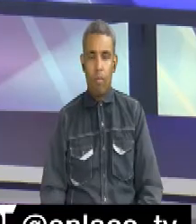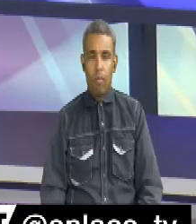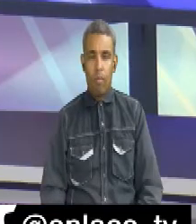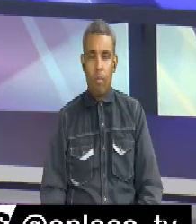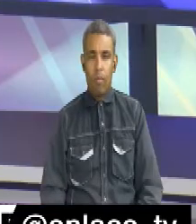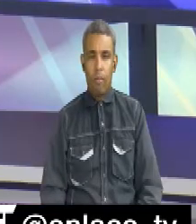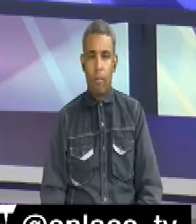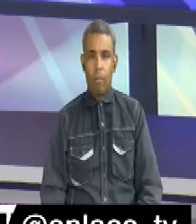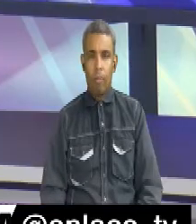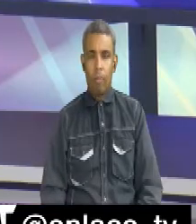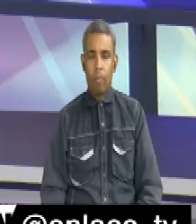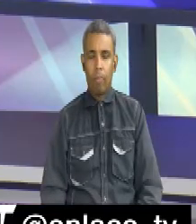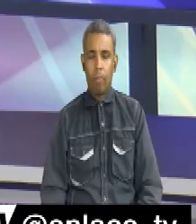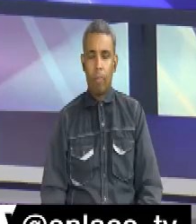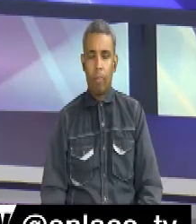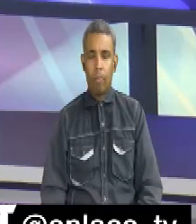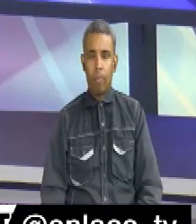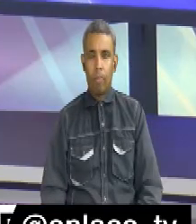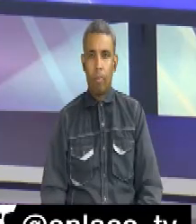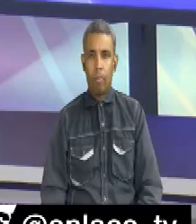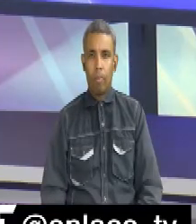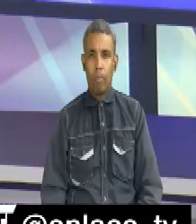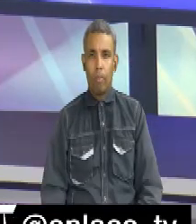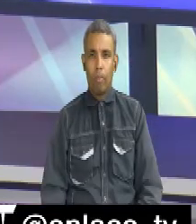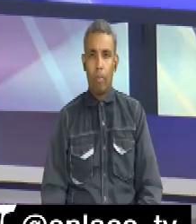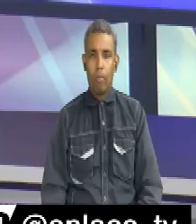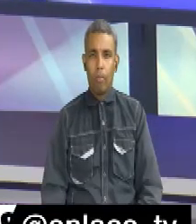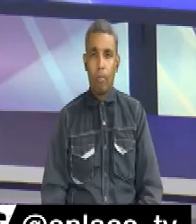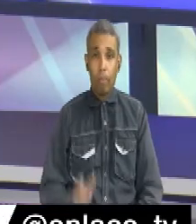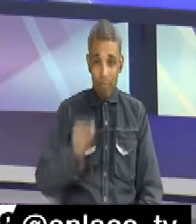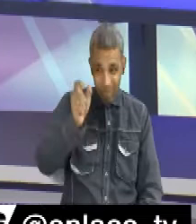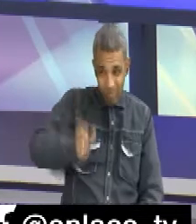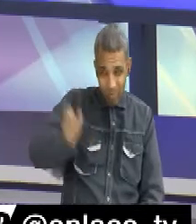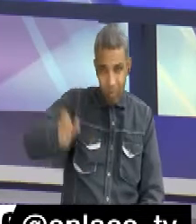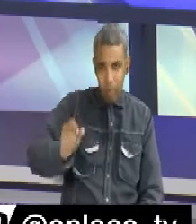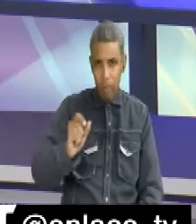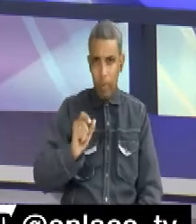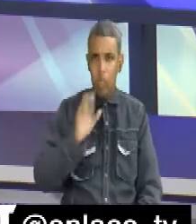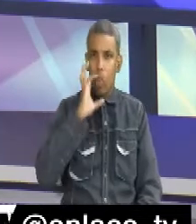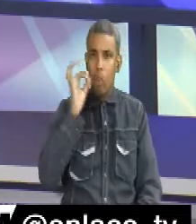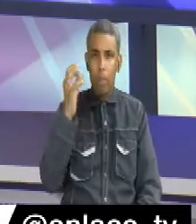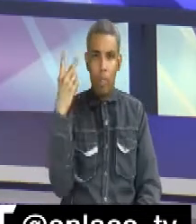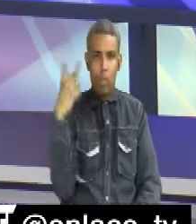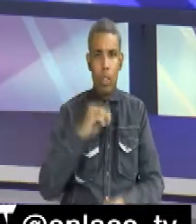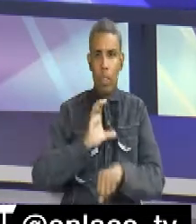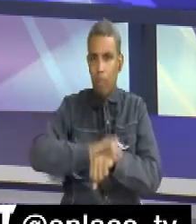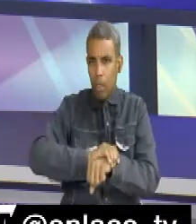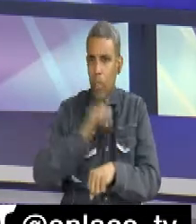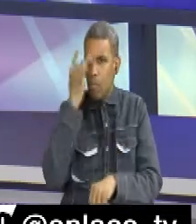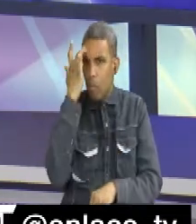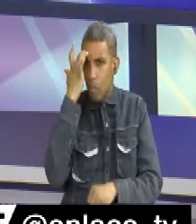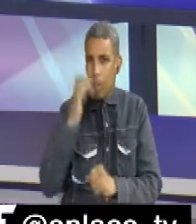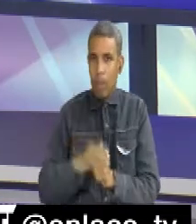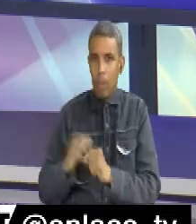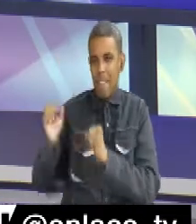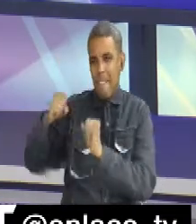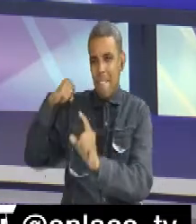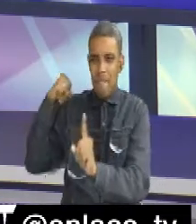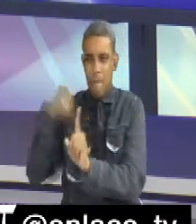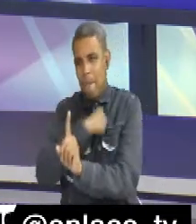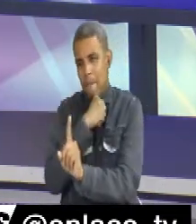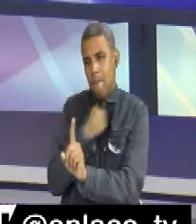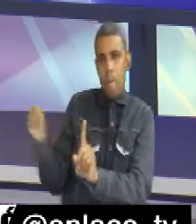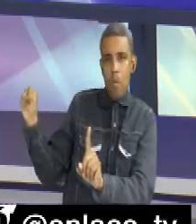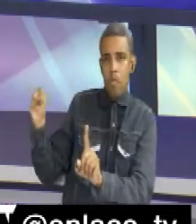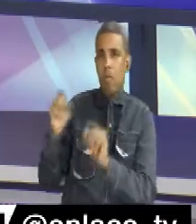Las autoridades del Magdalena Medio confirmaron la captura de dos sujetos por el delito de violencia intrafamiliar. En estos casos, las víctimas